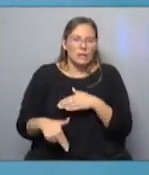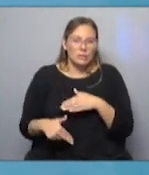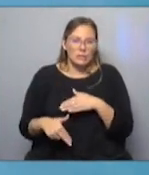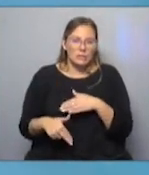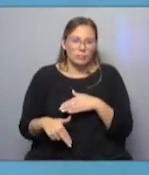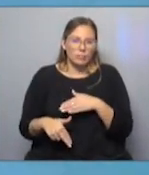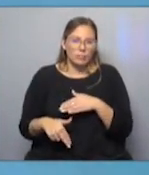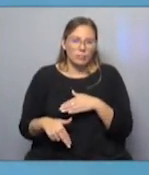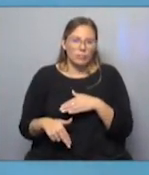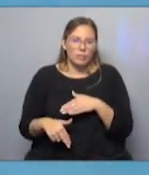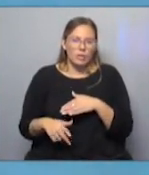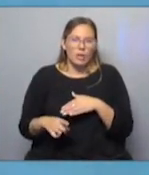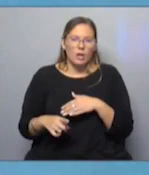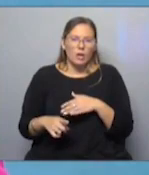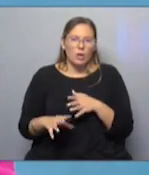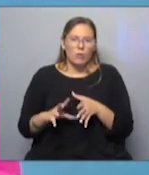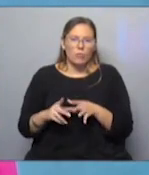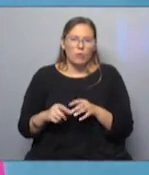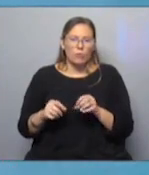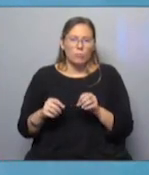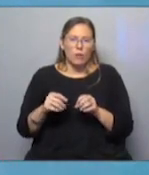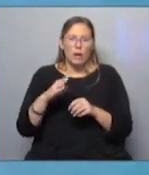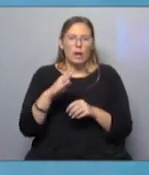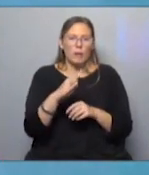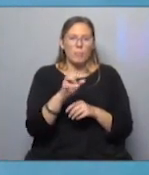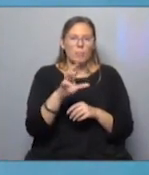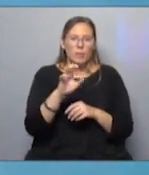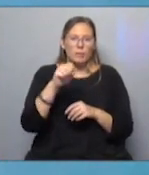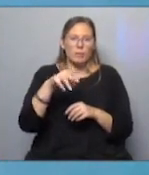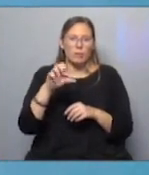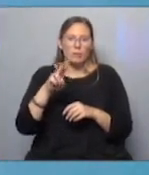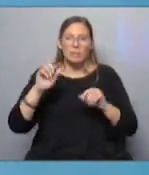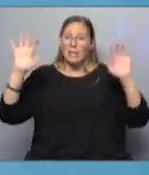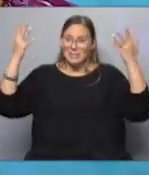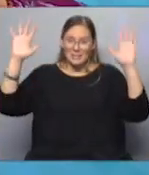no nos ponen así tipo pero hay evita nos saludando